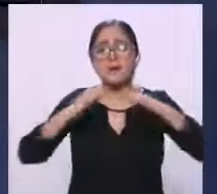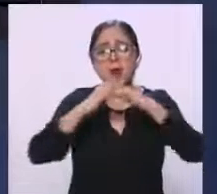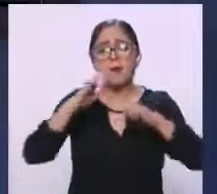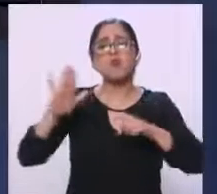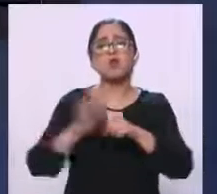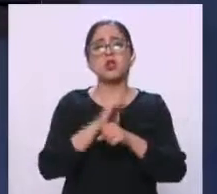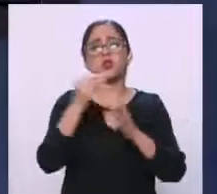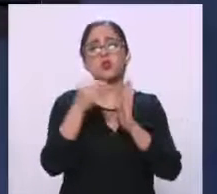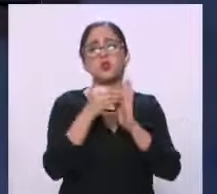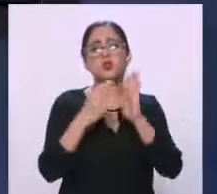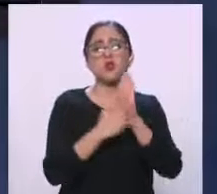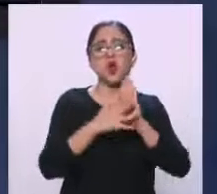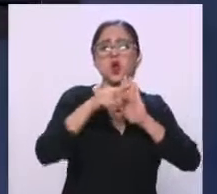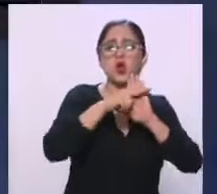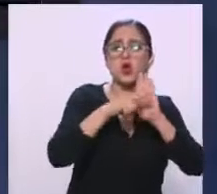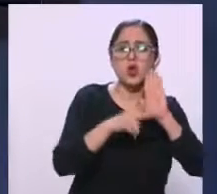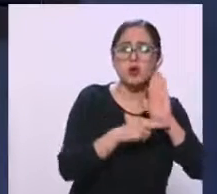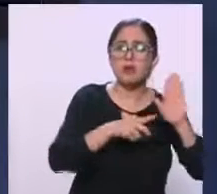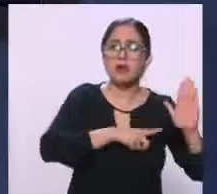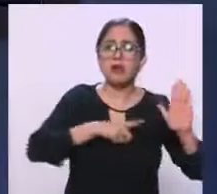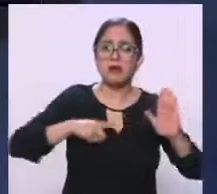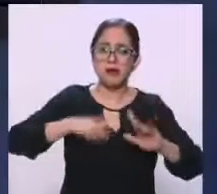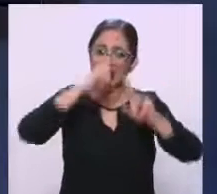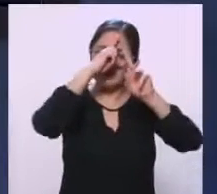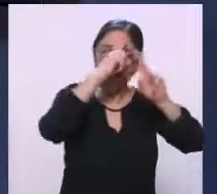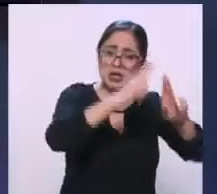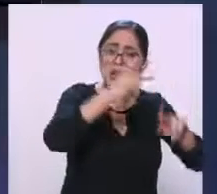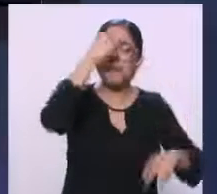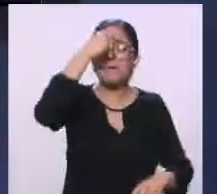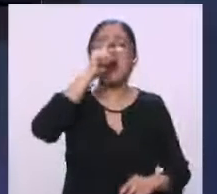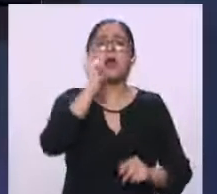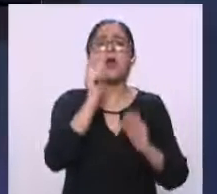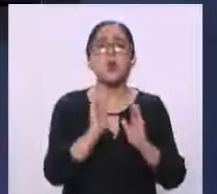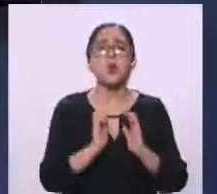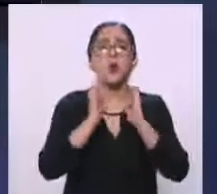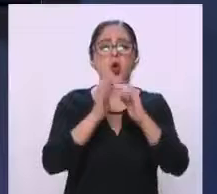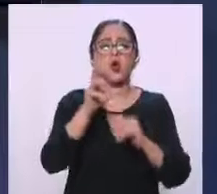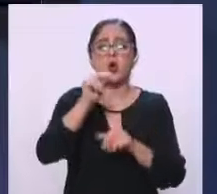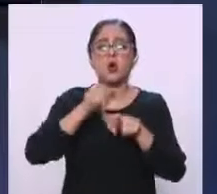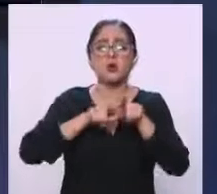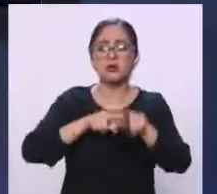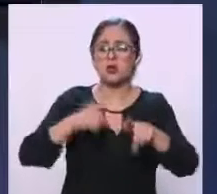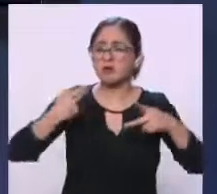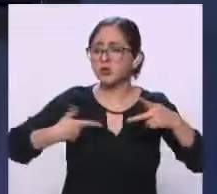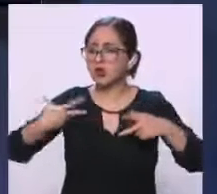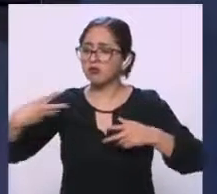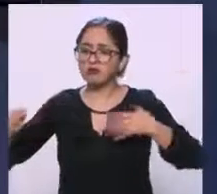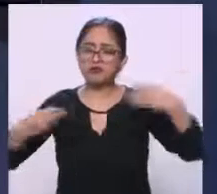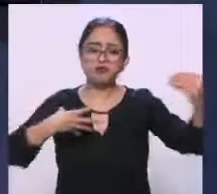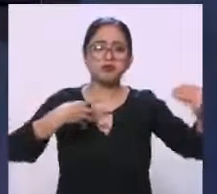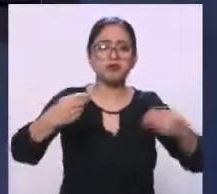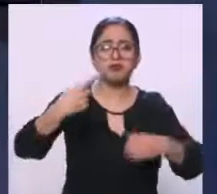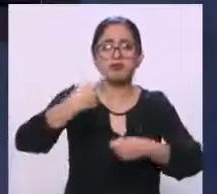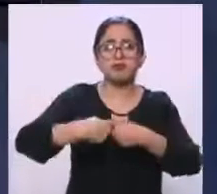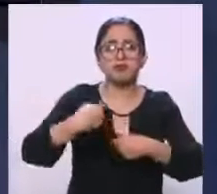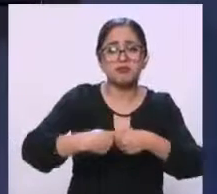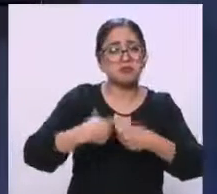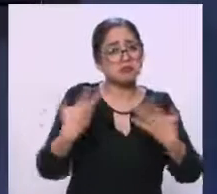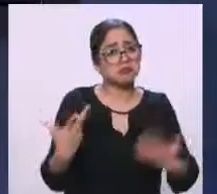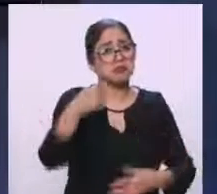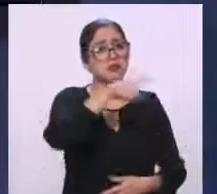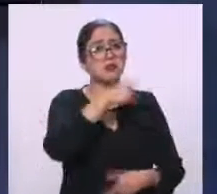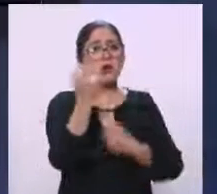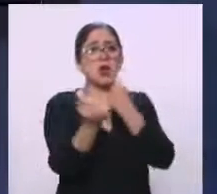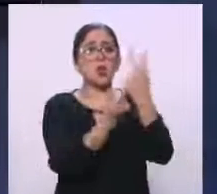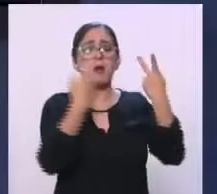estas acciones, refiriéndose a aquellas en algunos lugares para enfrentar la epidemia de COVID-19 que rebasan el ámbito de la atribución de los